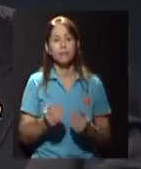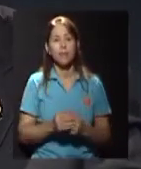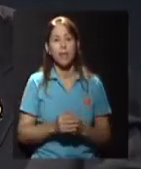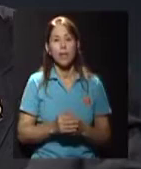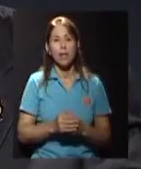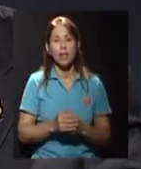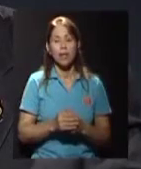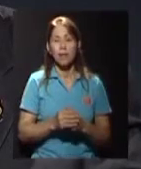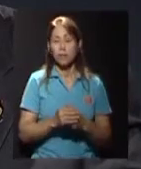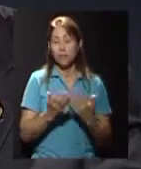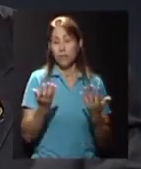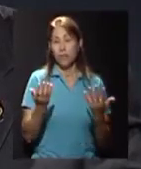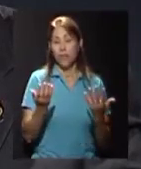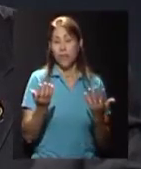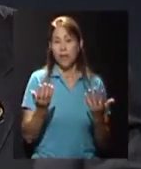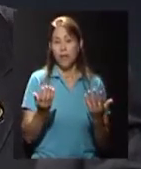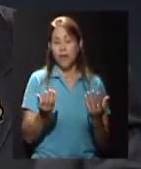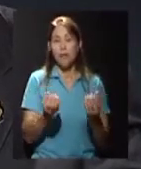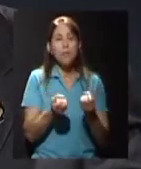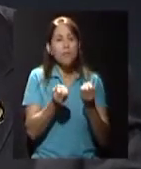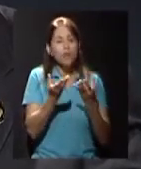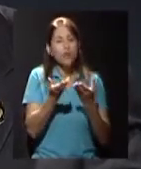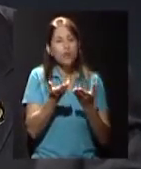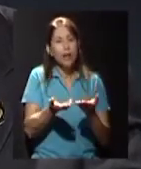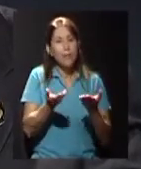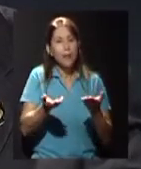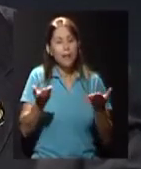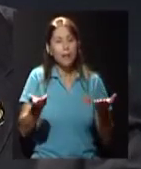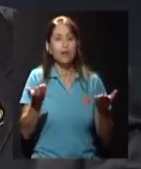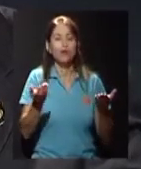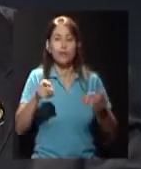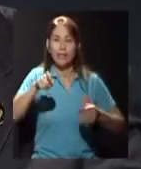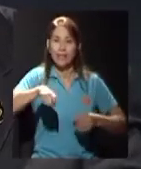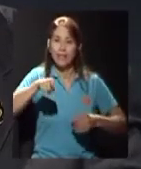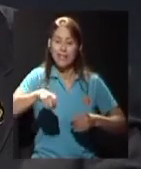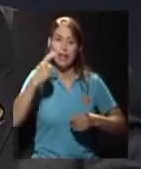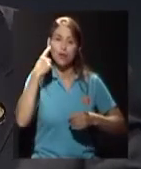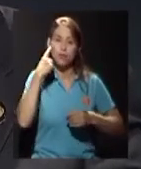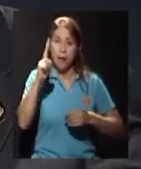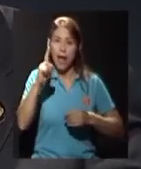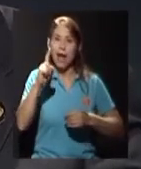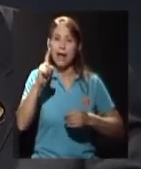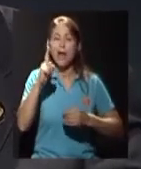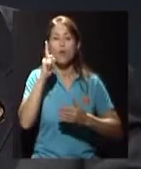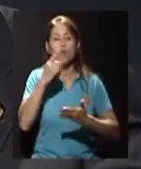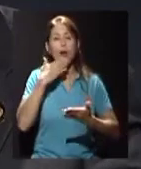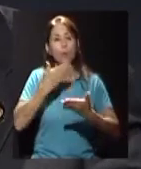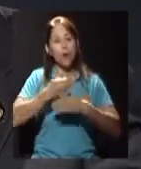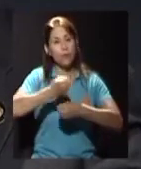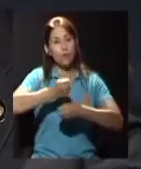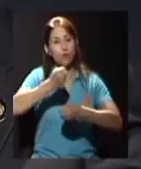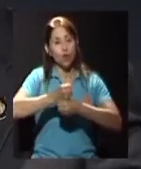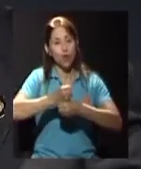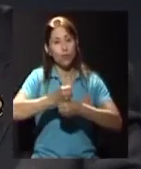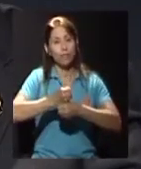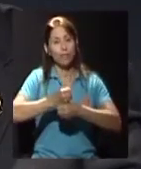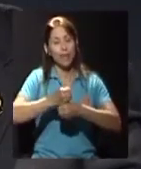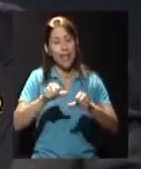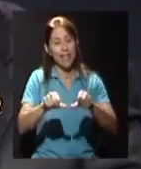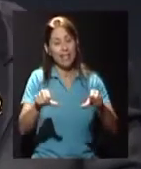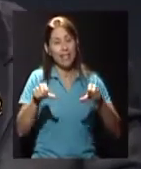todos muchos elementos que son necesarios para desempeñar una buena función en el sector privado